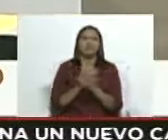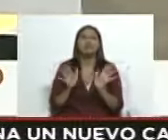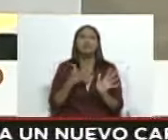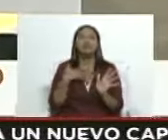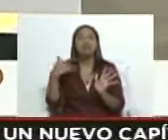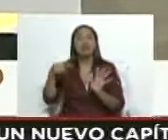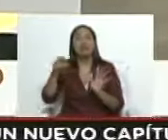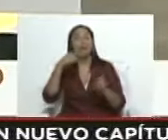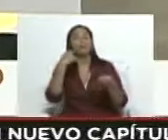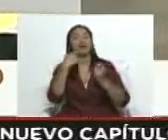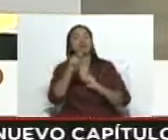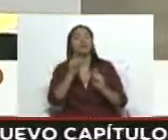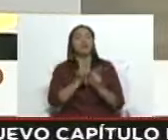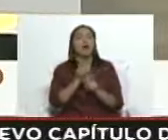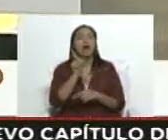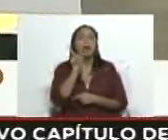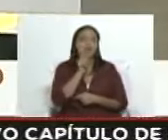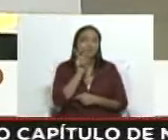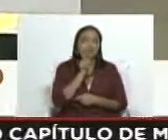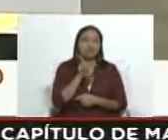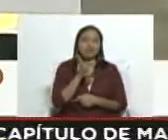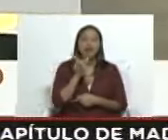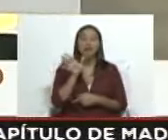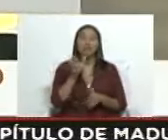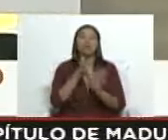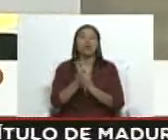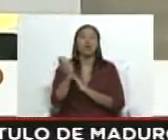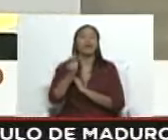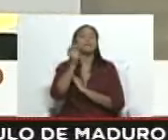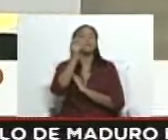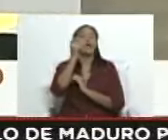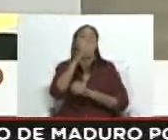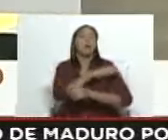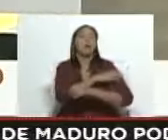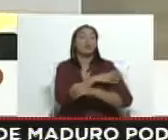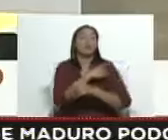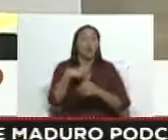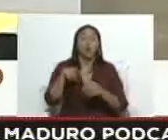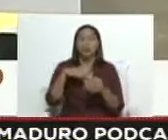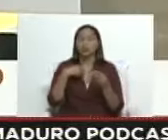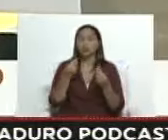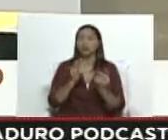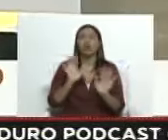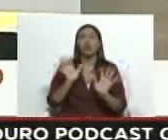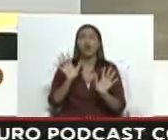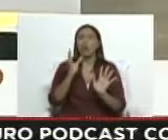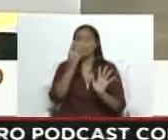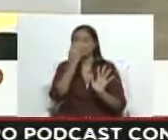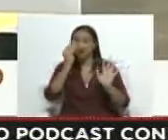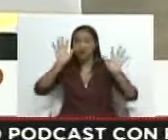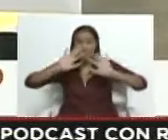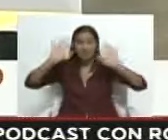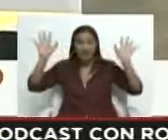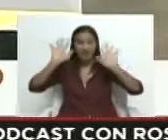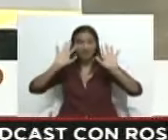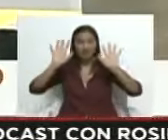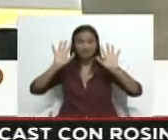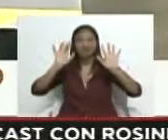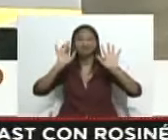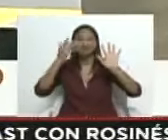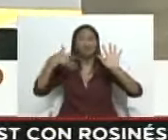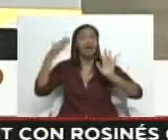ideológico, fuera algo novedoso en Venezuela. Eso fracasó desde hace rato. Cuando Carlos Andrés Pérez implementó las